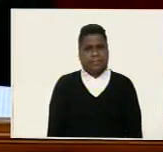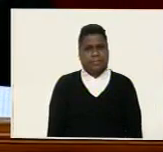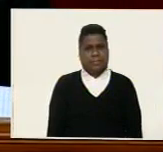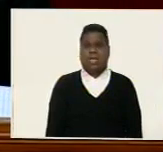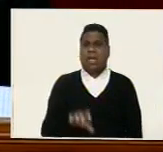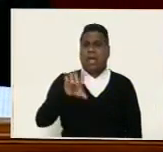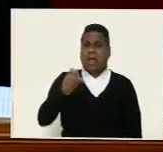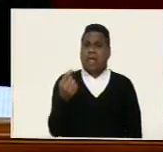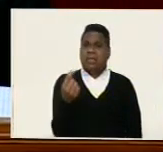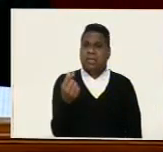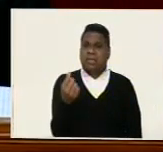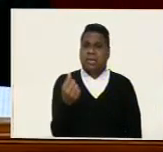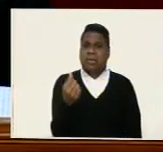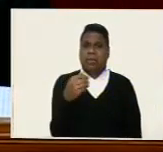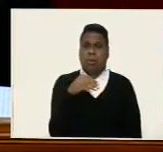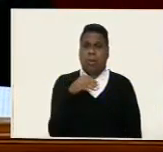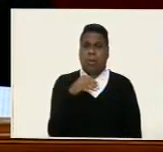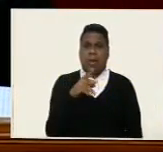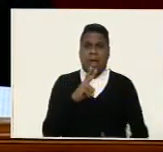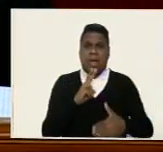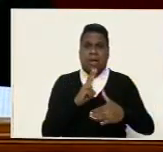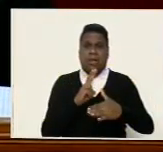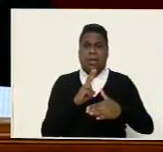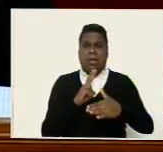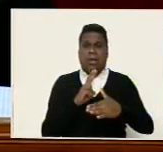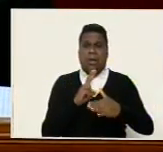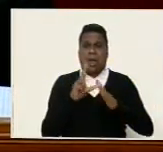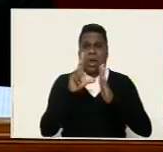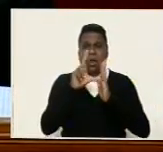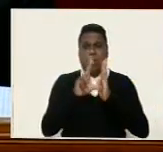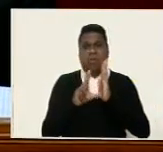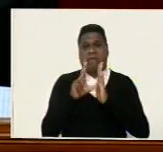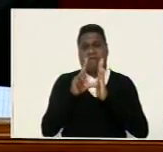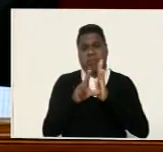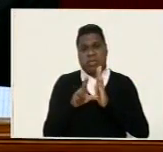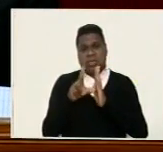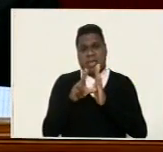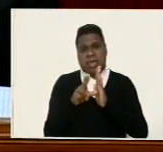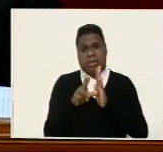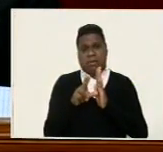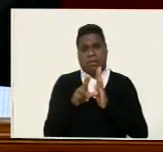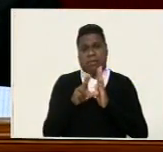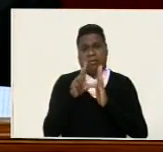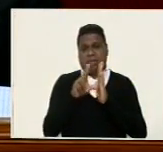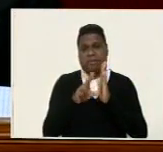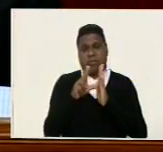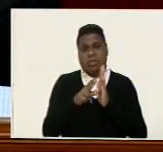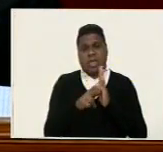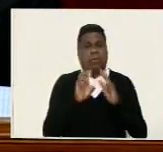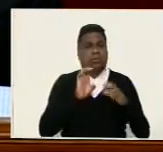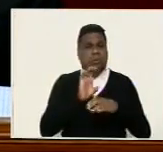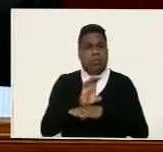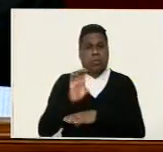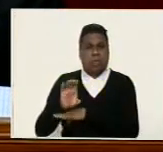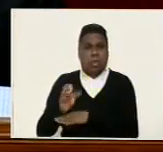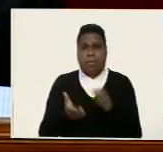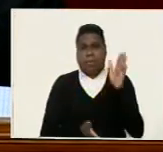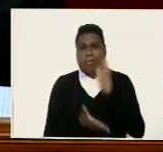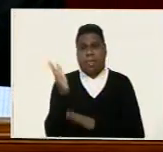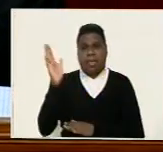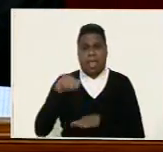a los refugiados que vienen huyendo de la guerra y que en esos países los devuelven al mar para que se ahoguen.